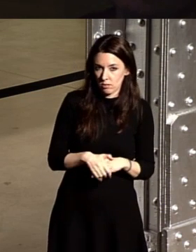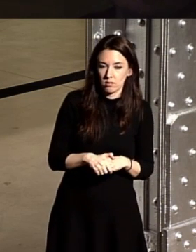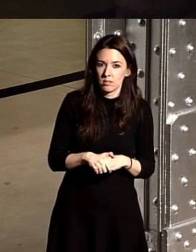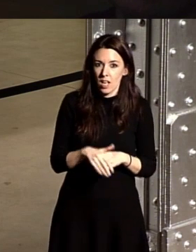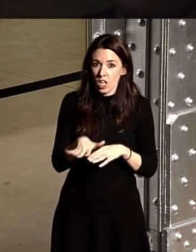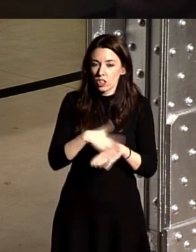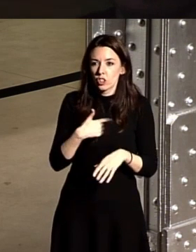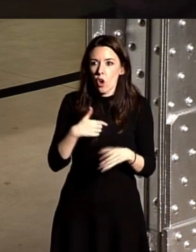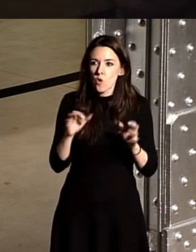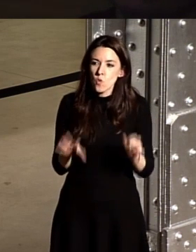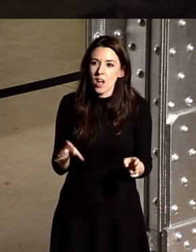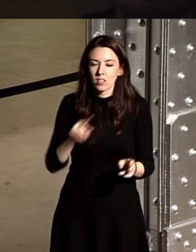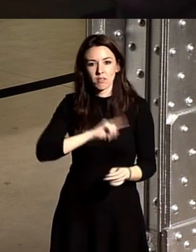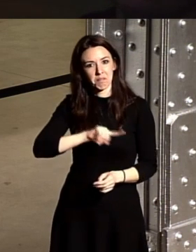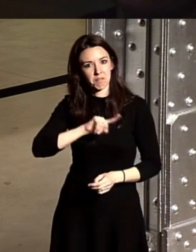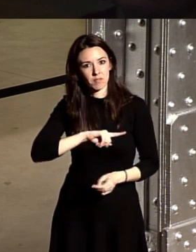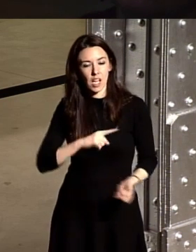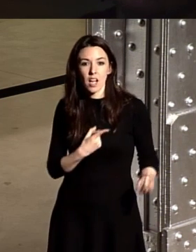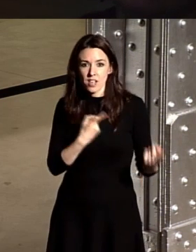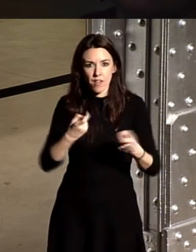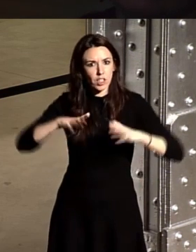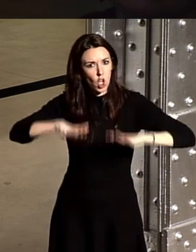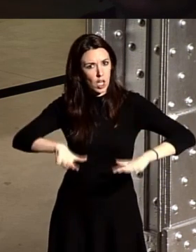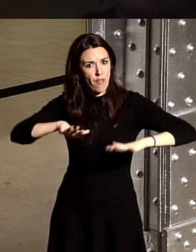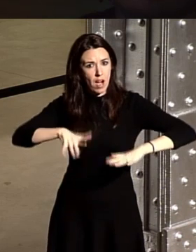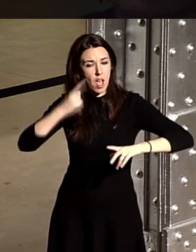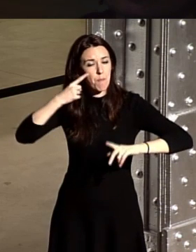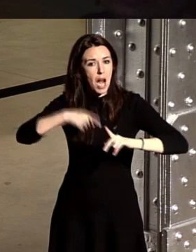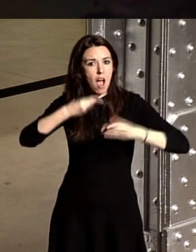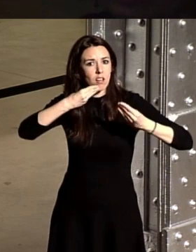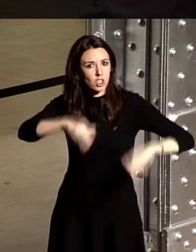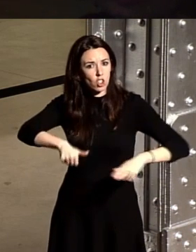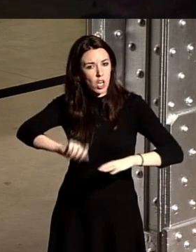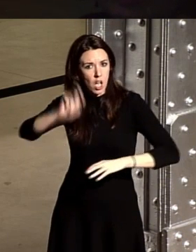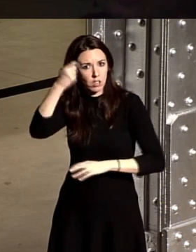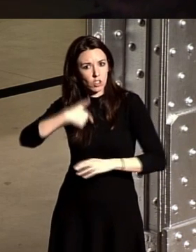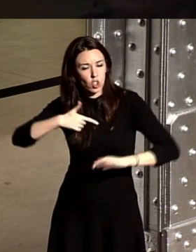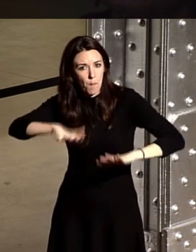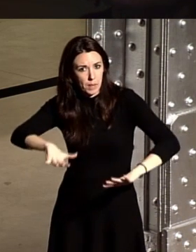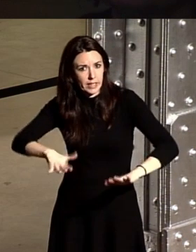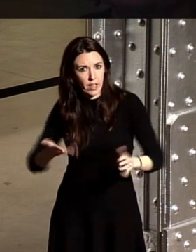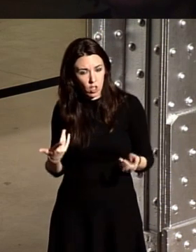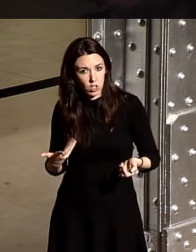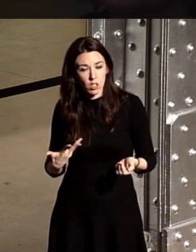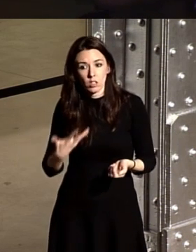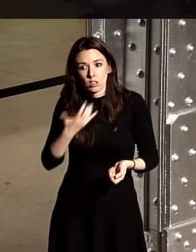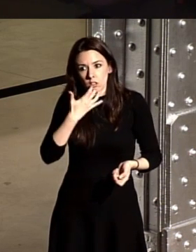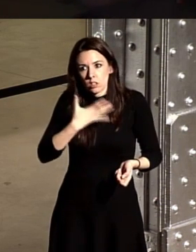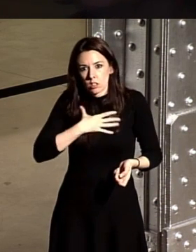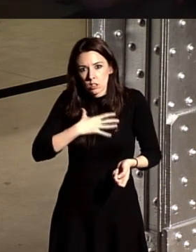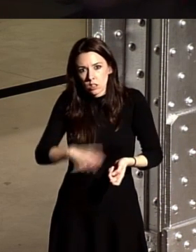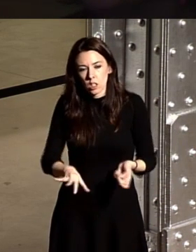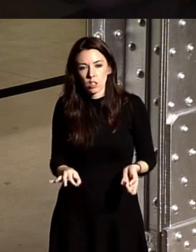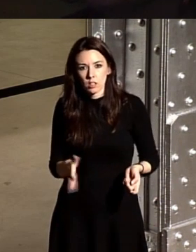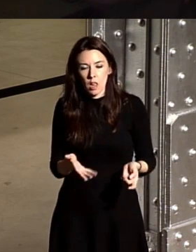como si yo me siento que necesito quedar para hacer la historia, yo me quedaría, sí podría, como